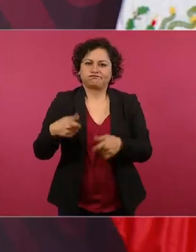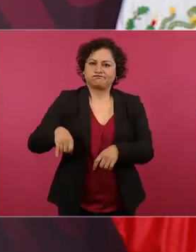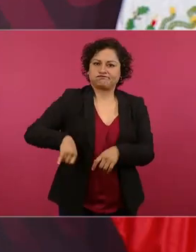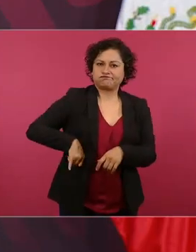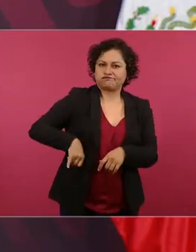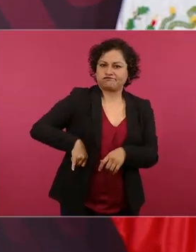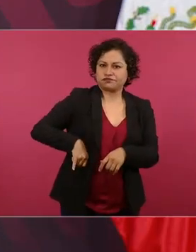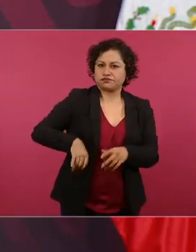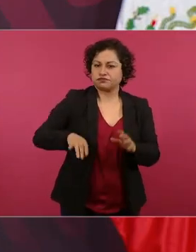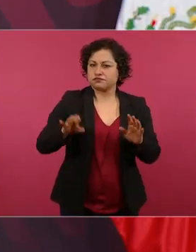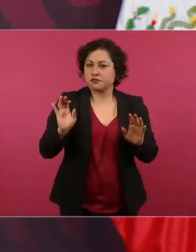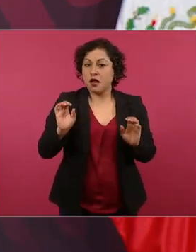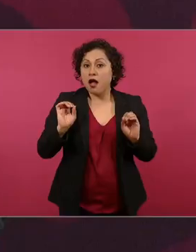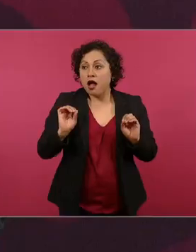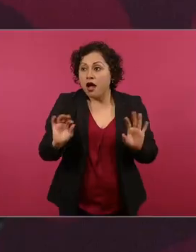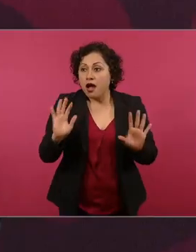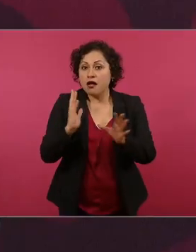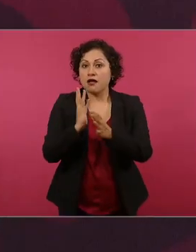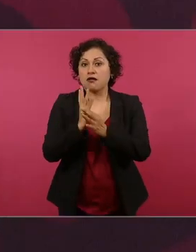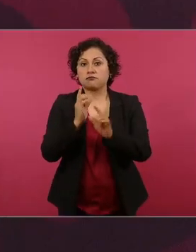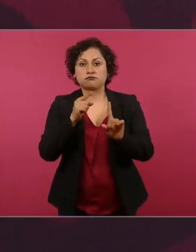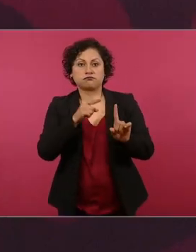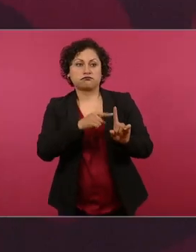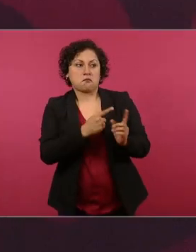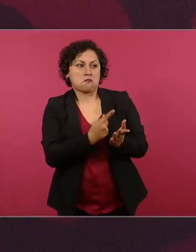Premio Nobel de periodismo.